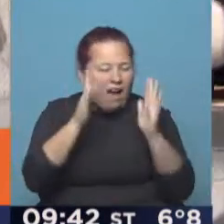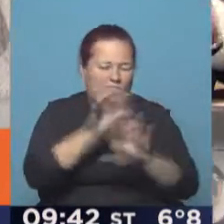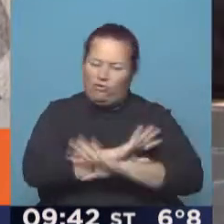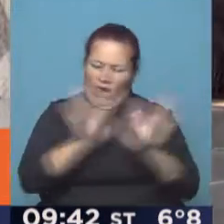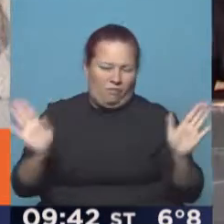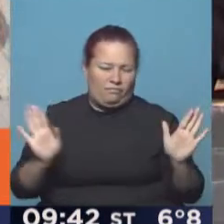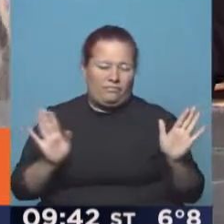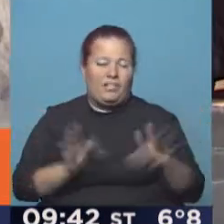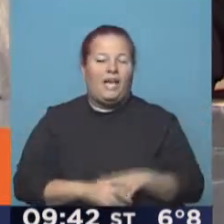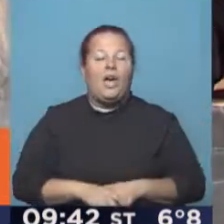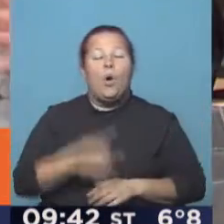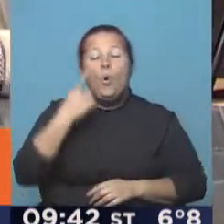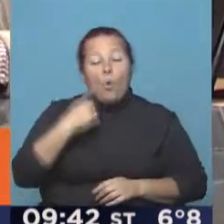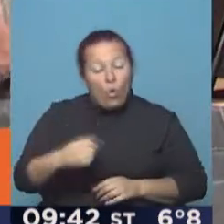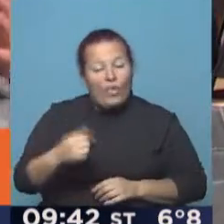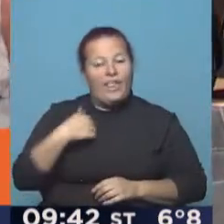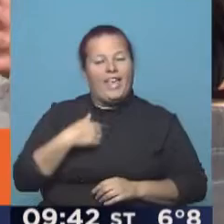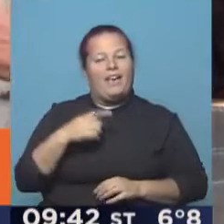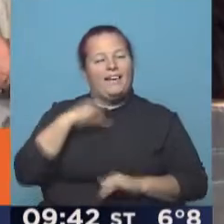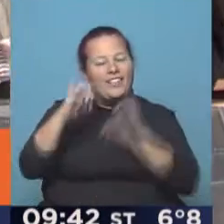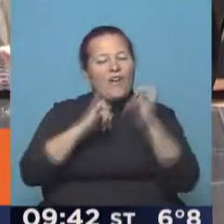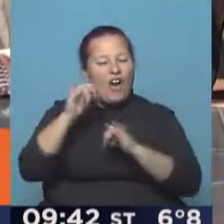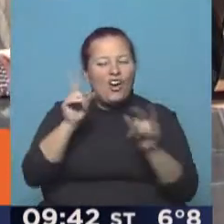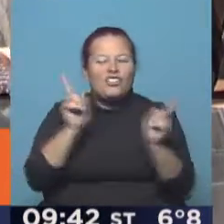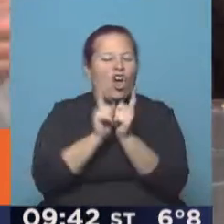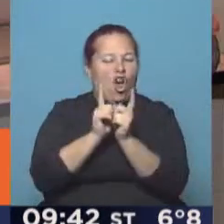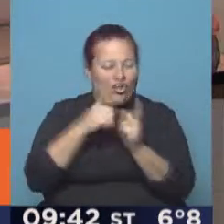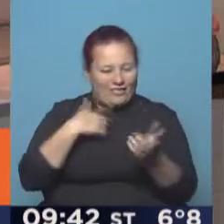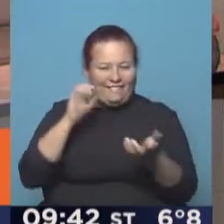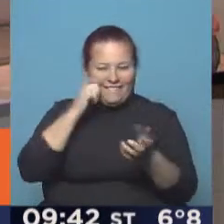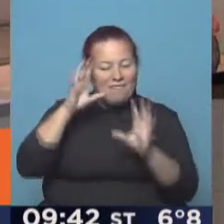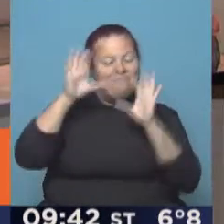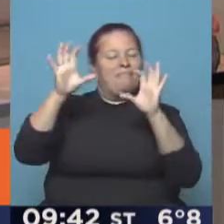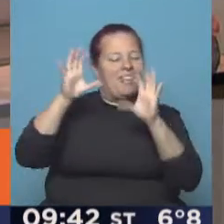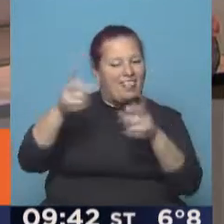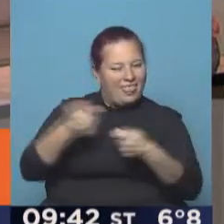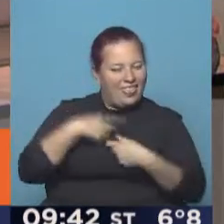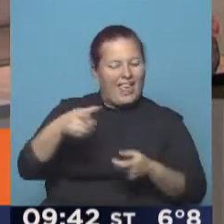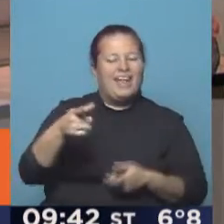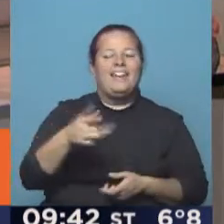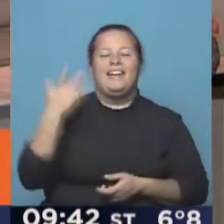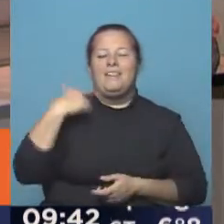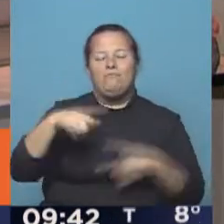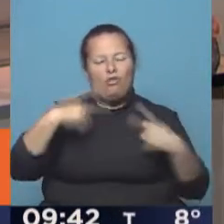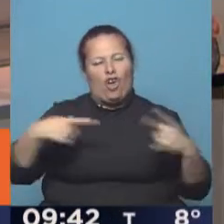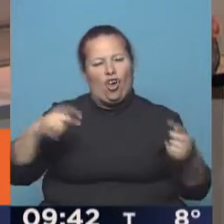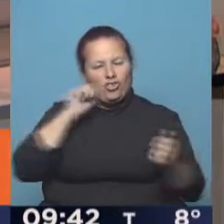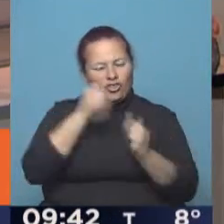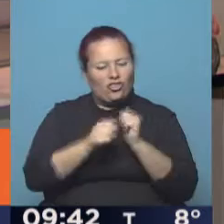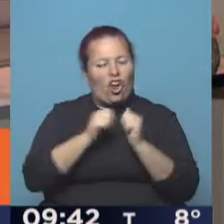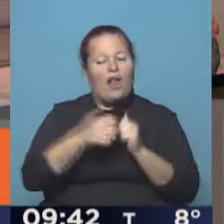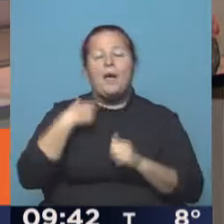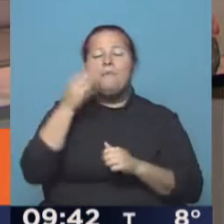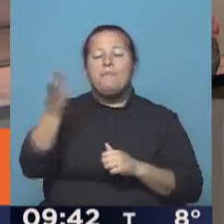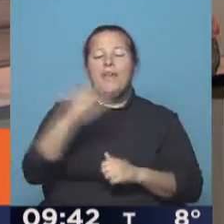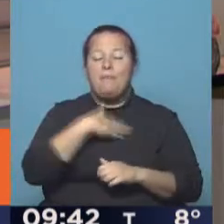plata. Un día me tuvo, te cuento una muy simple anécdota que me hiciste acordar recién, porque son varias. Un día le